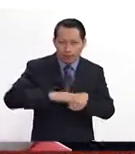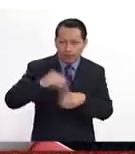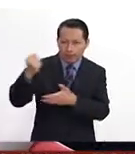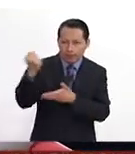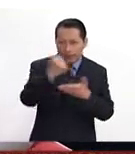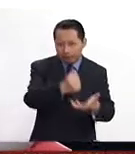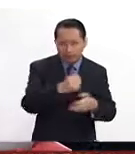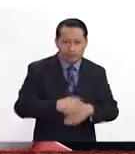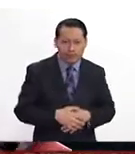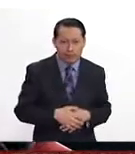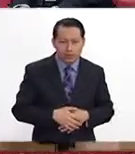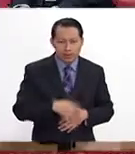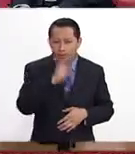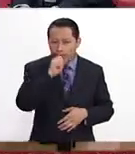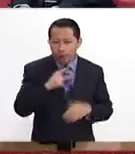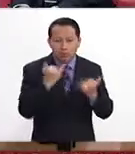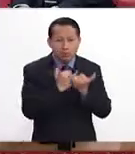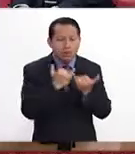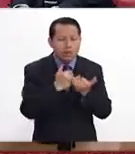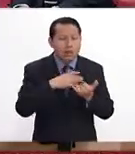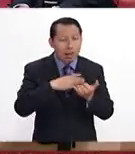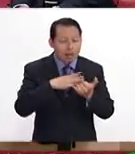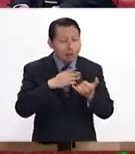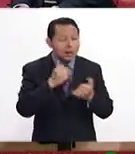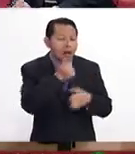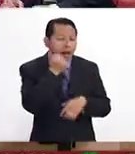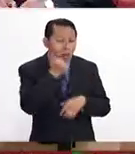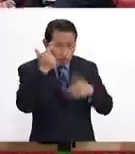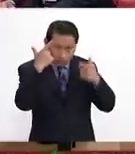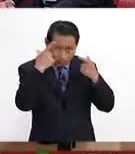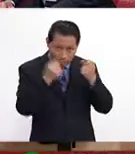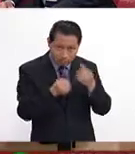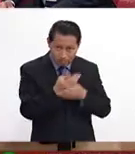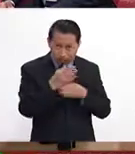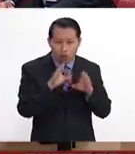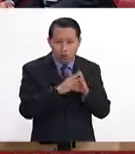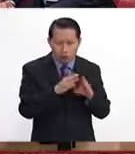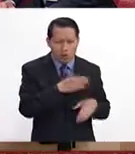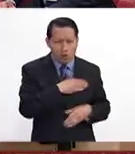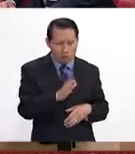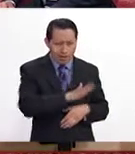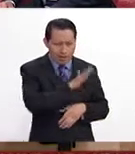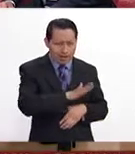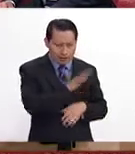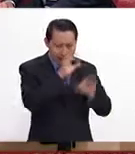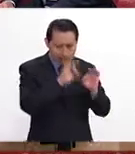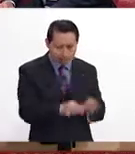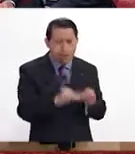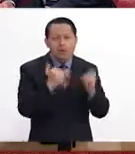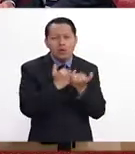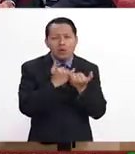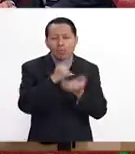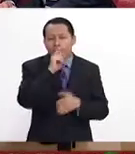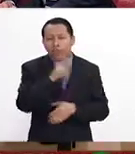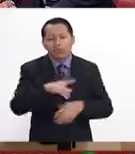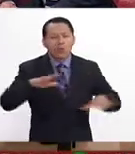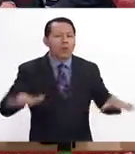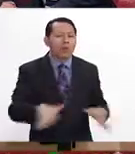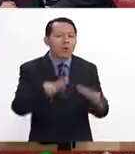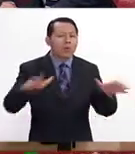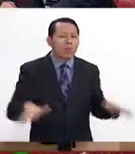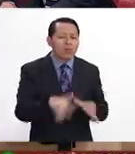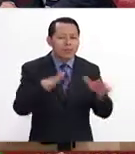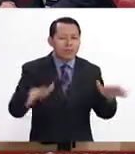inversiones en la medida que nuestros egresados no sólo tengan una muy buena calidad académica también promoviendo